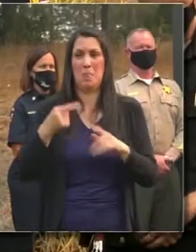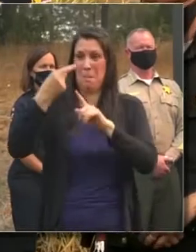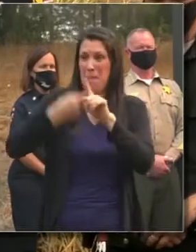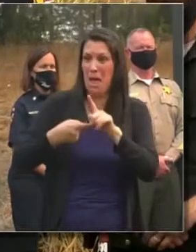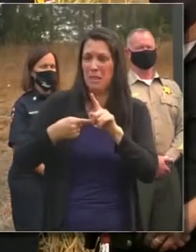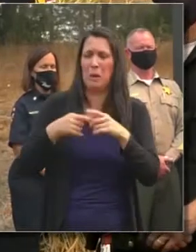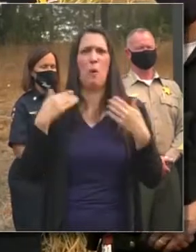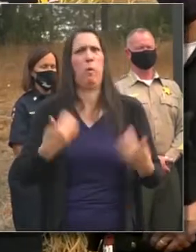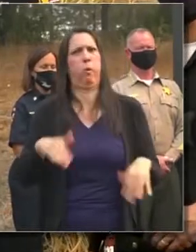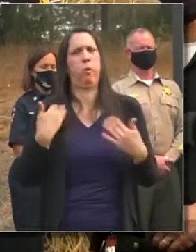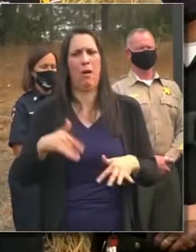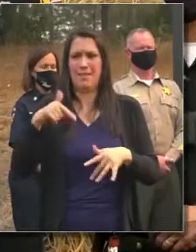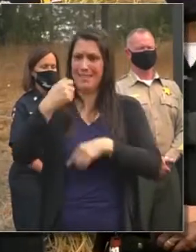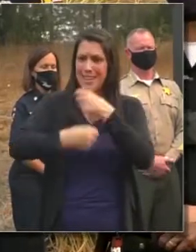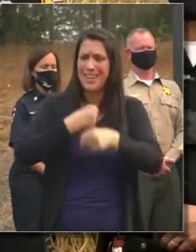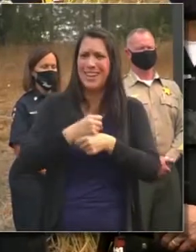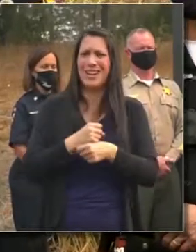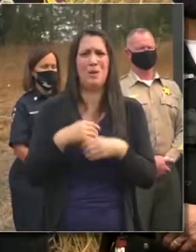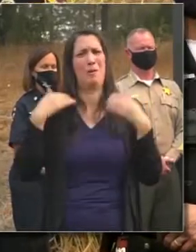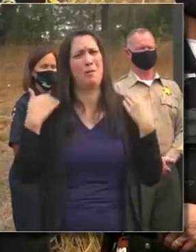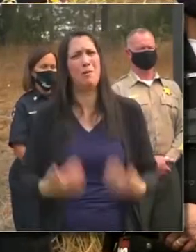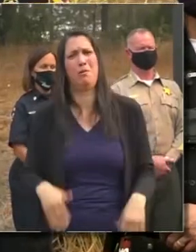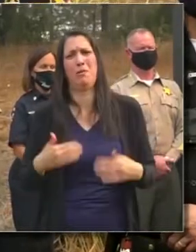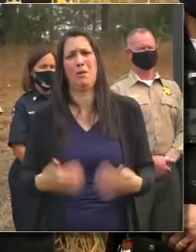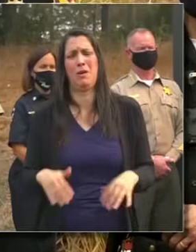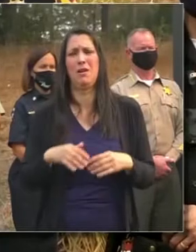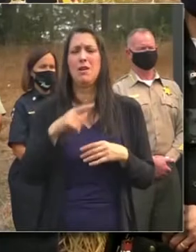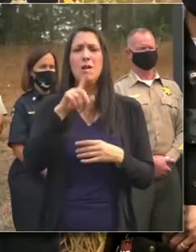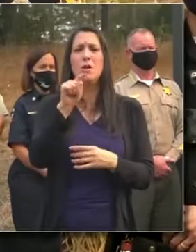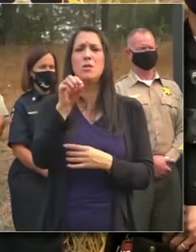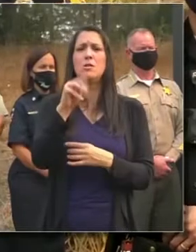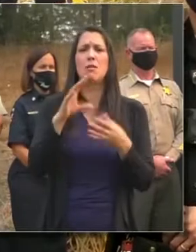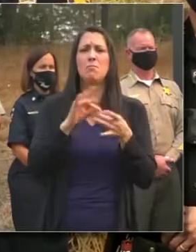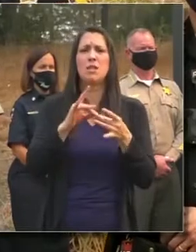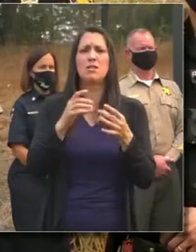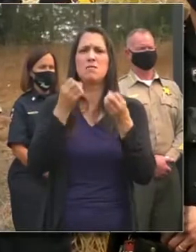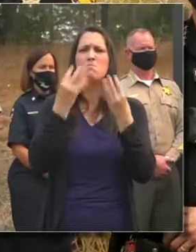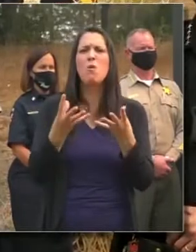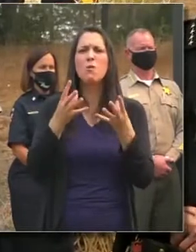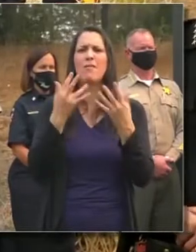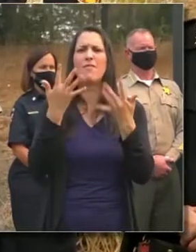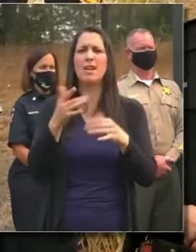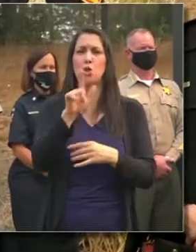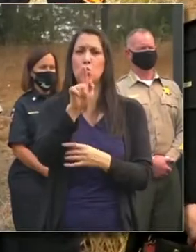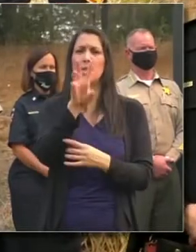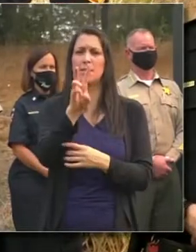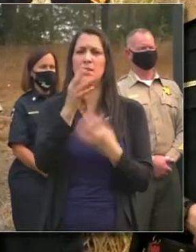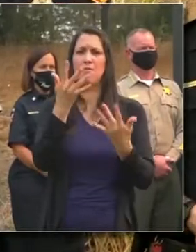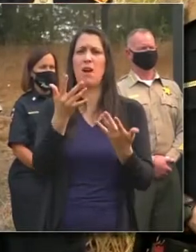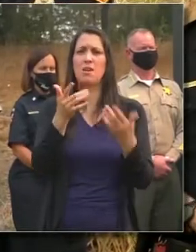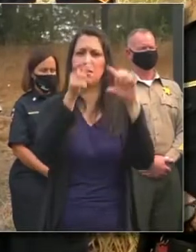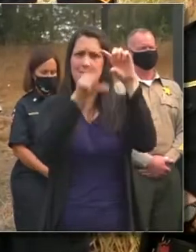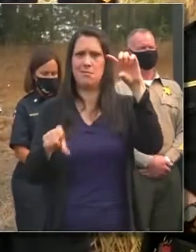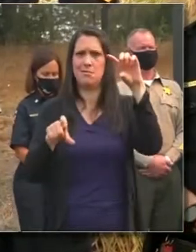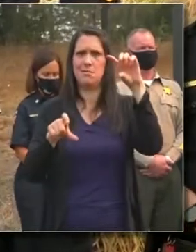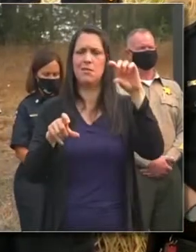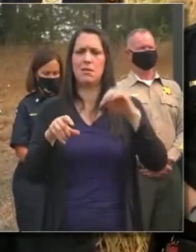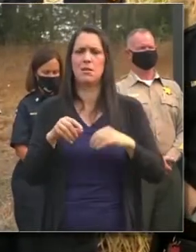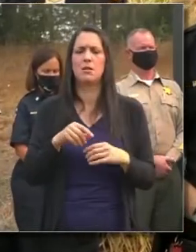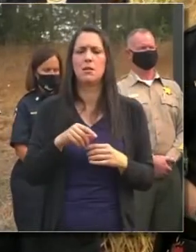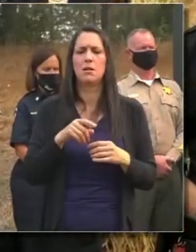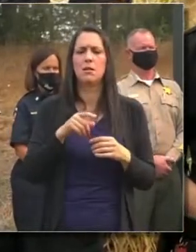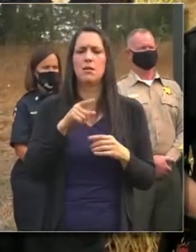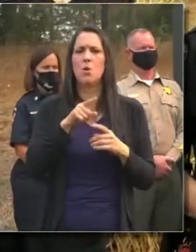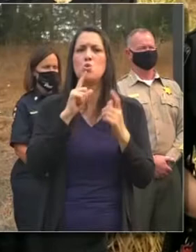entendemos lo difícil que ha sido y tenemos jartúm mencionó varios incendios 26 incendios que él